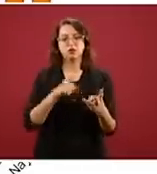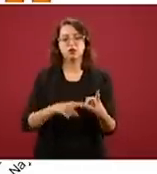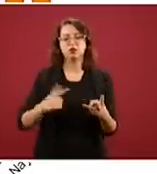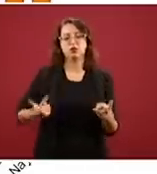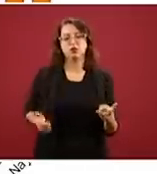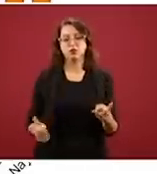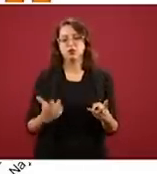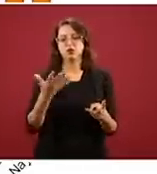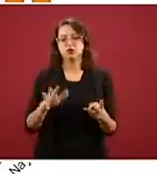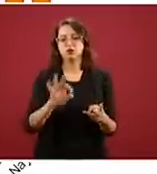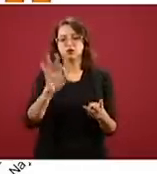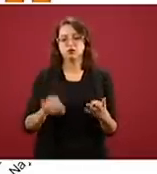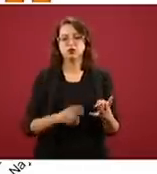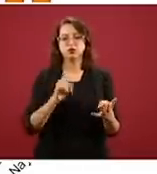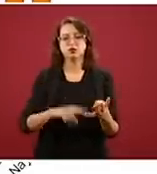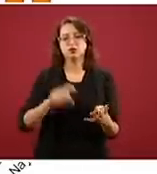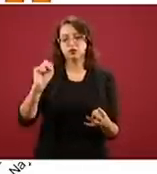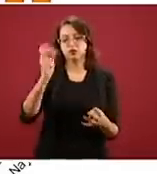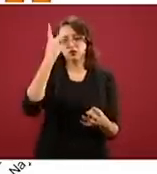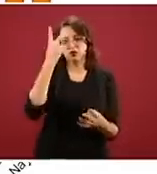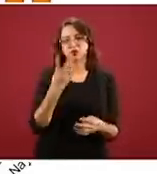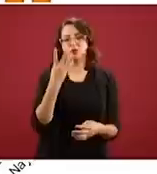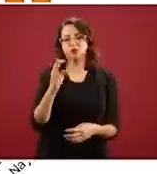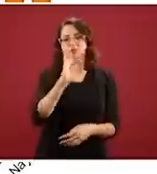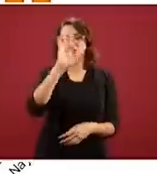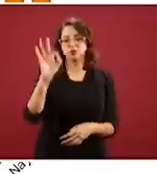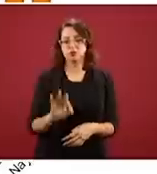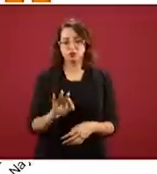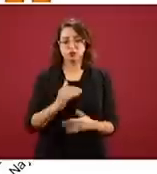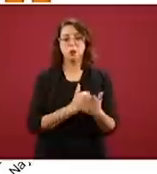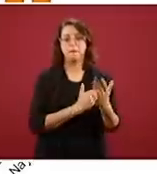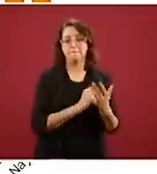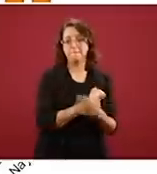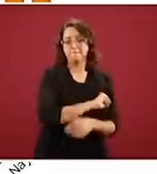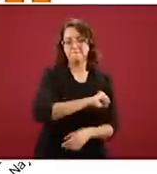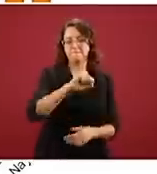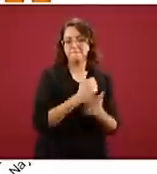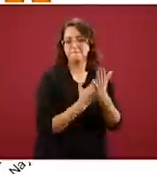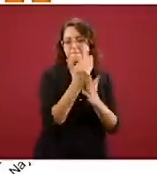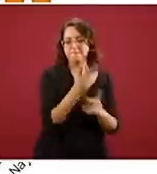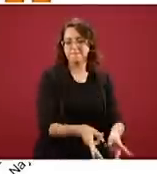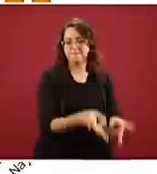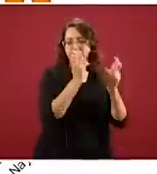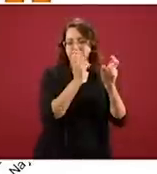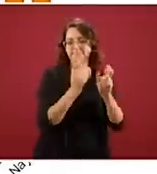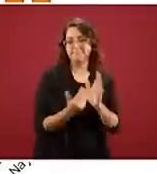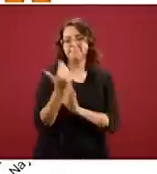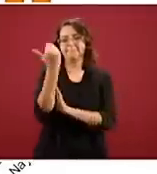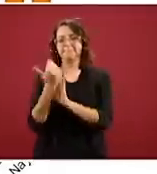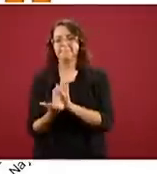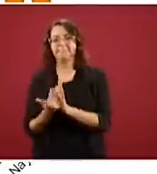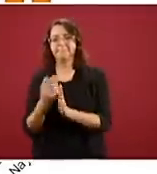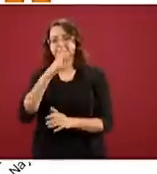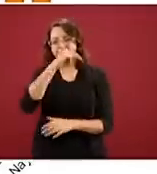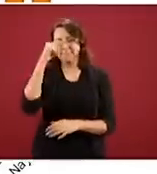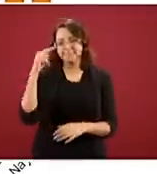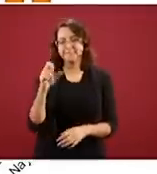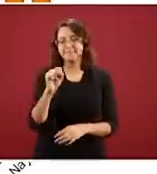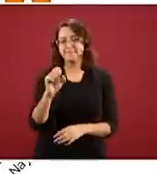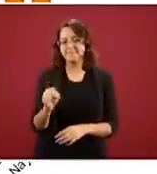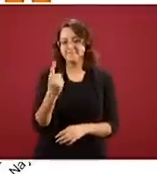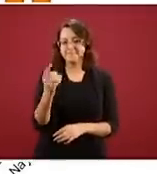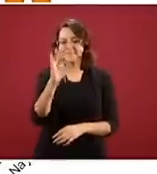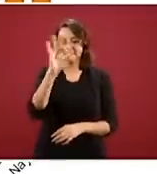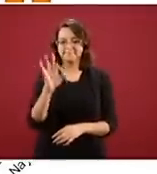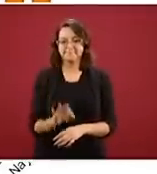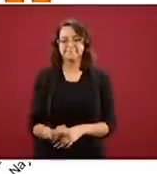el 10%, San Luis Potosí el 4%. A la inversa, bajó en Nayarit 61%,